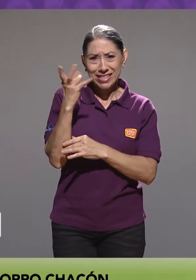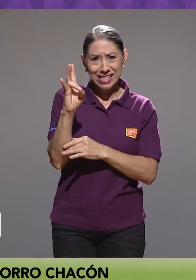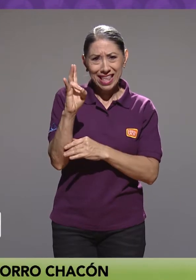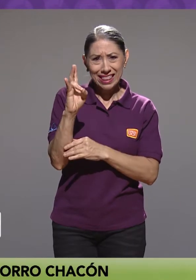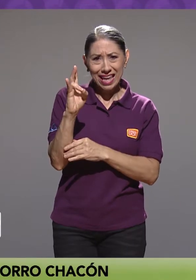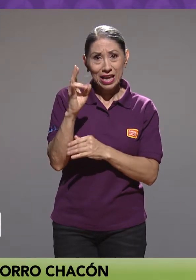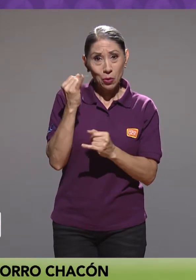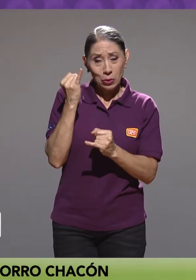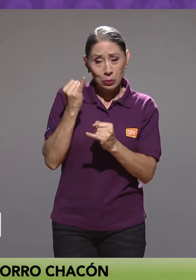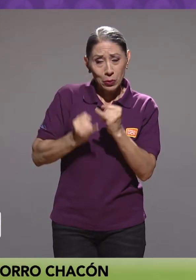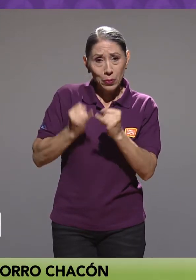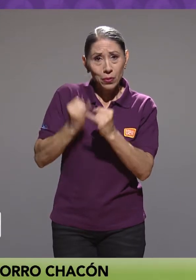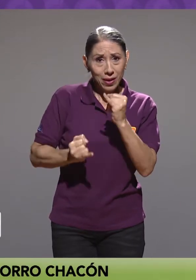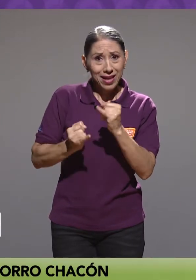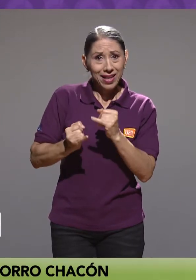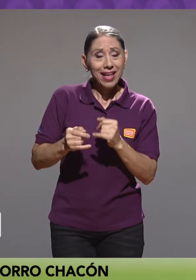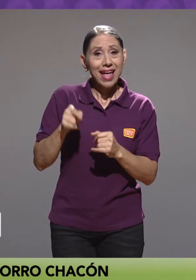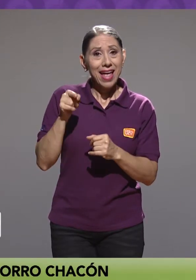año 17,